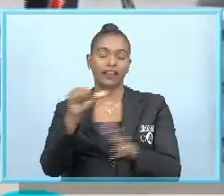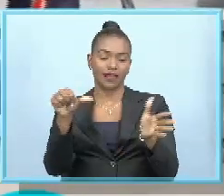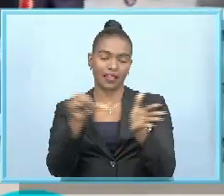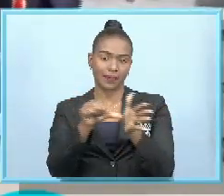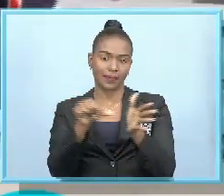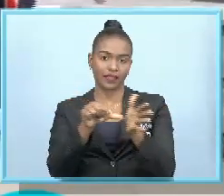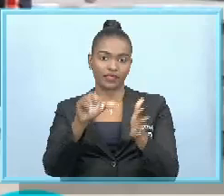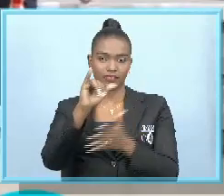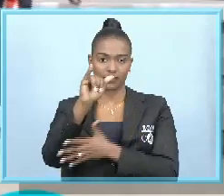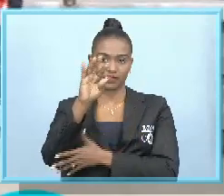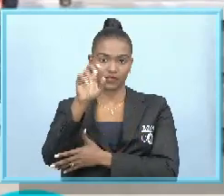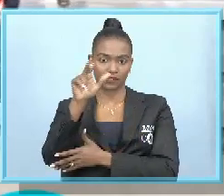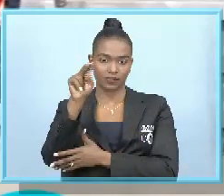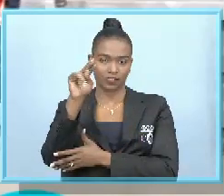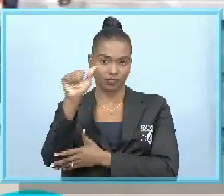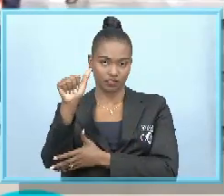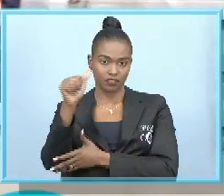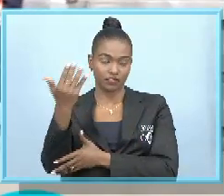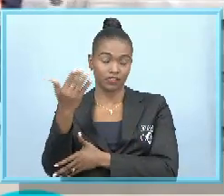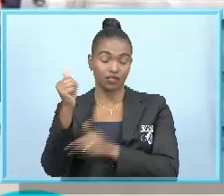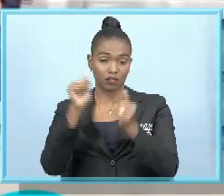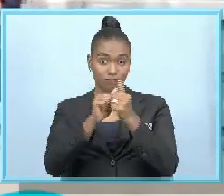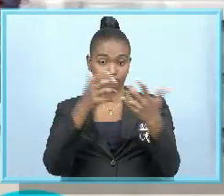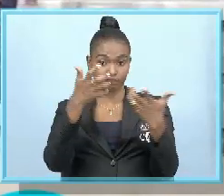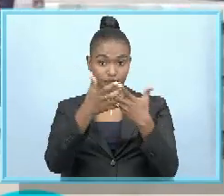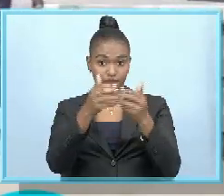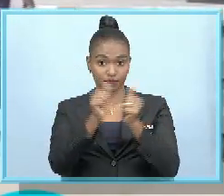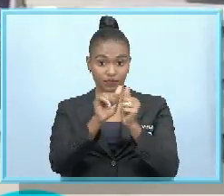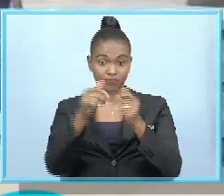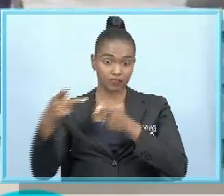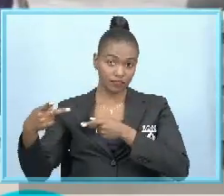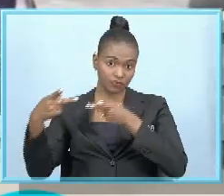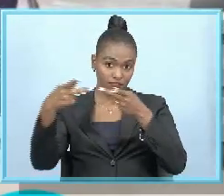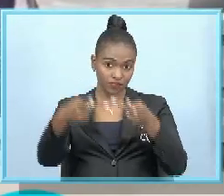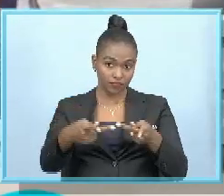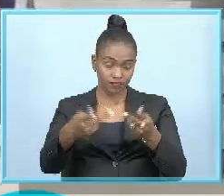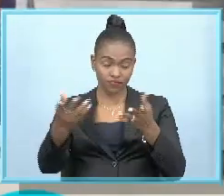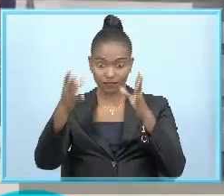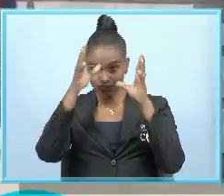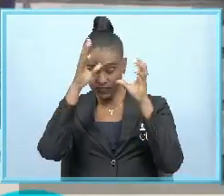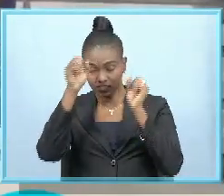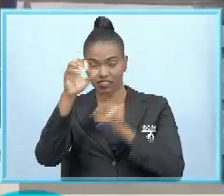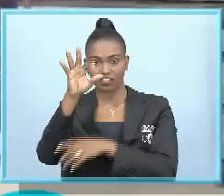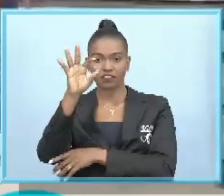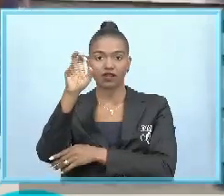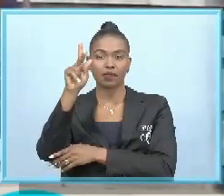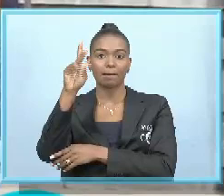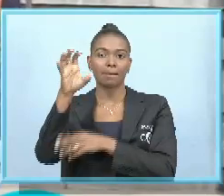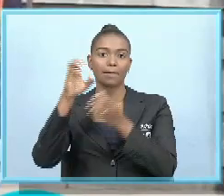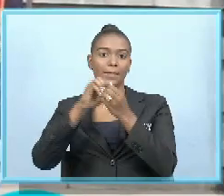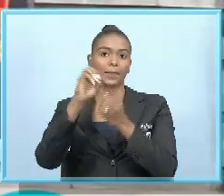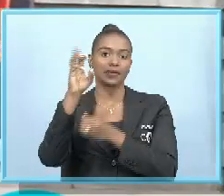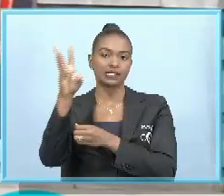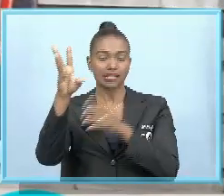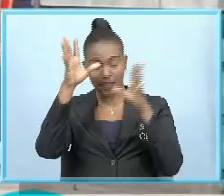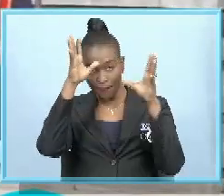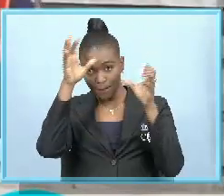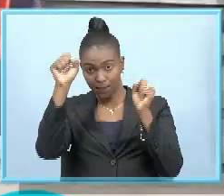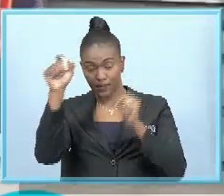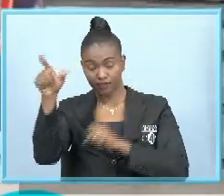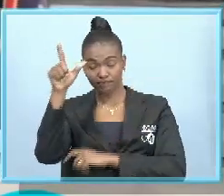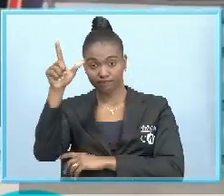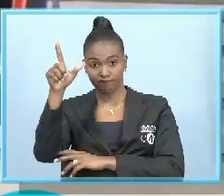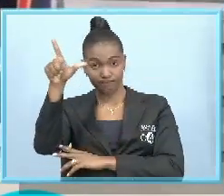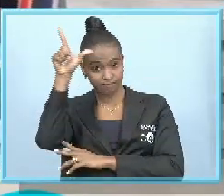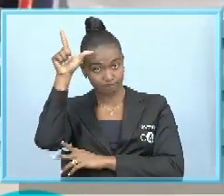capital iberoamericana. Con relación a la visita del rey Felipe VI, el mandatario